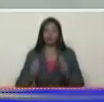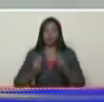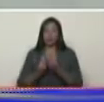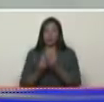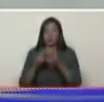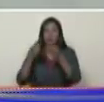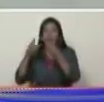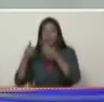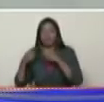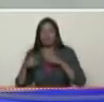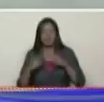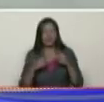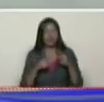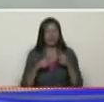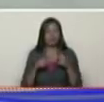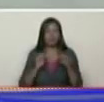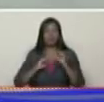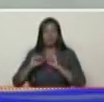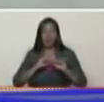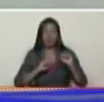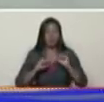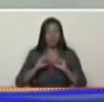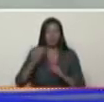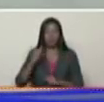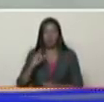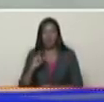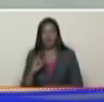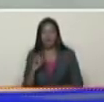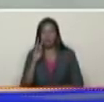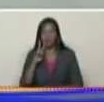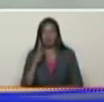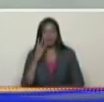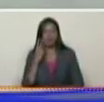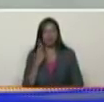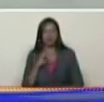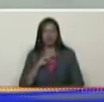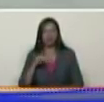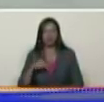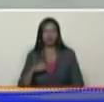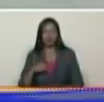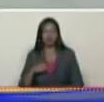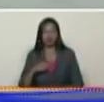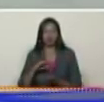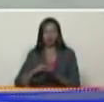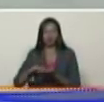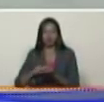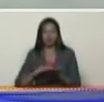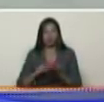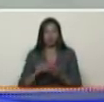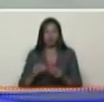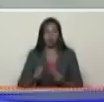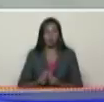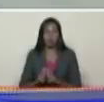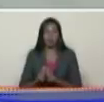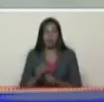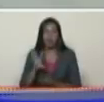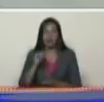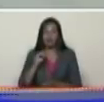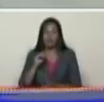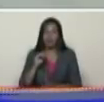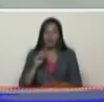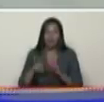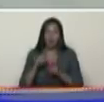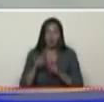los distintos movimientos que tienen que ver, por ejemplo, cuando nosotros vamos a recoger, a acompañar, a captar a